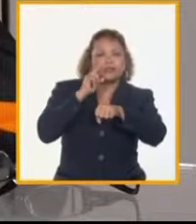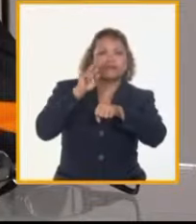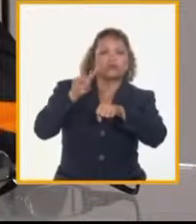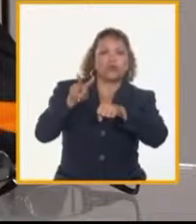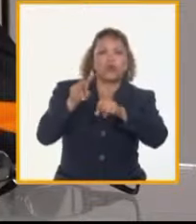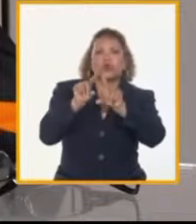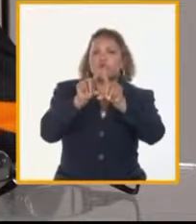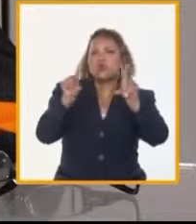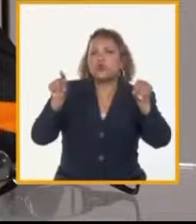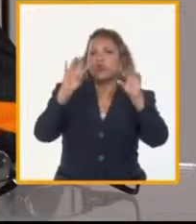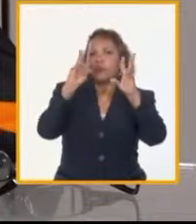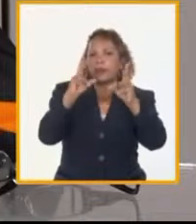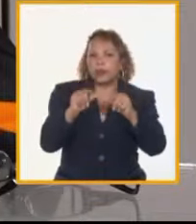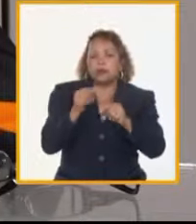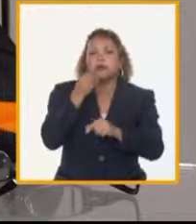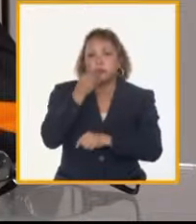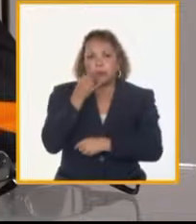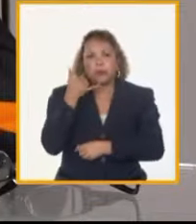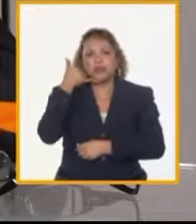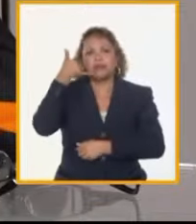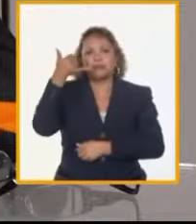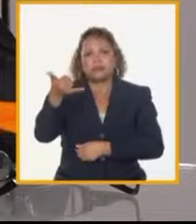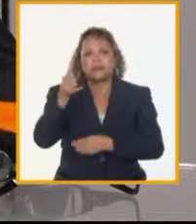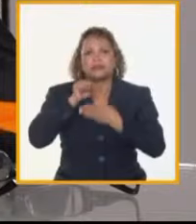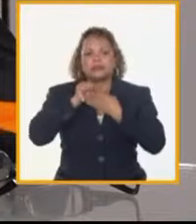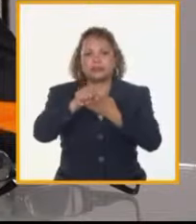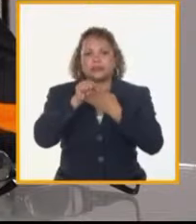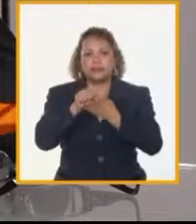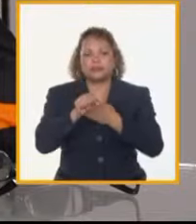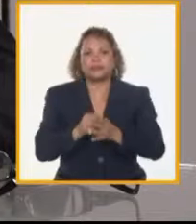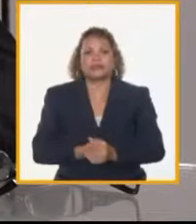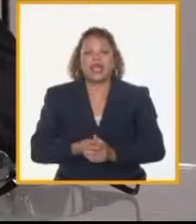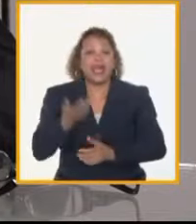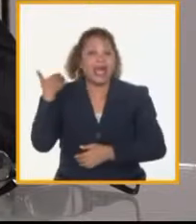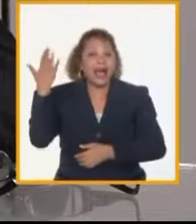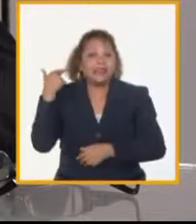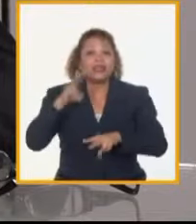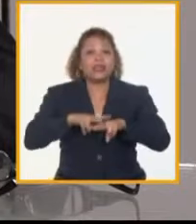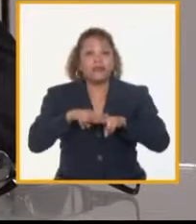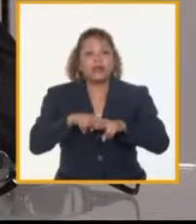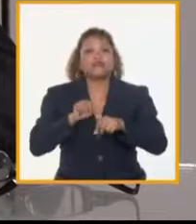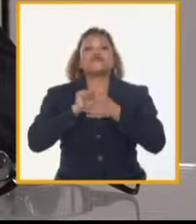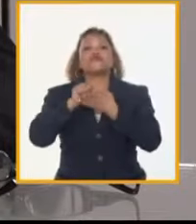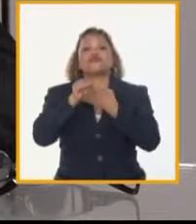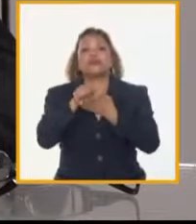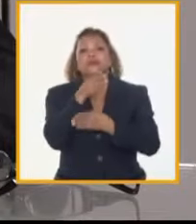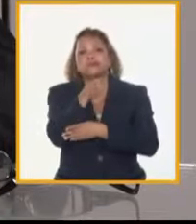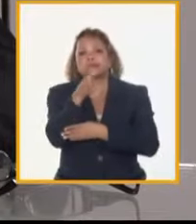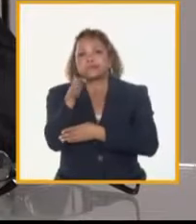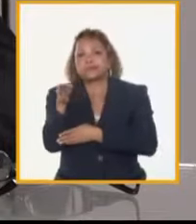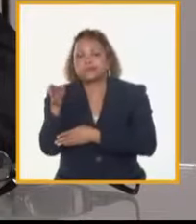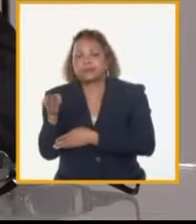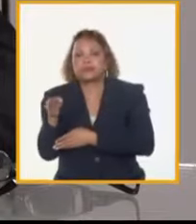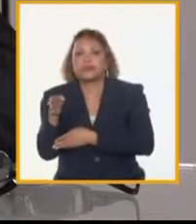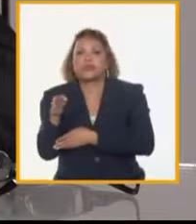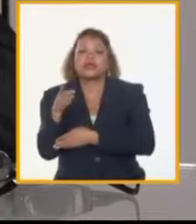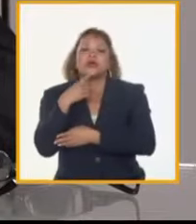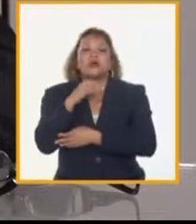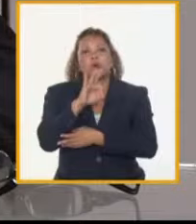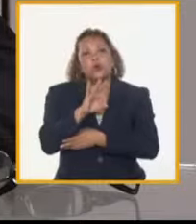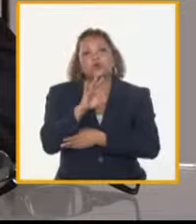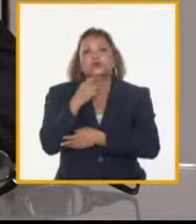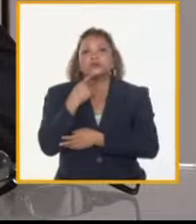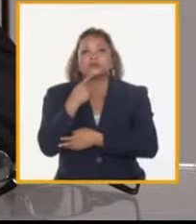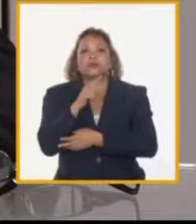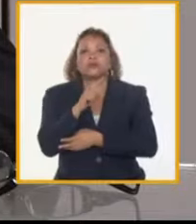un servicio a esas oficinas comerciales. Aquí en La Habana existía un servicio de recorrida, que se, 55, que se, ¿no? Es